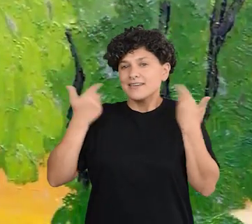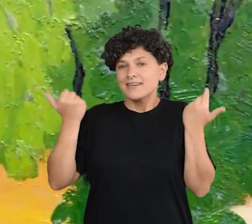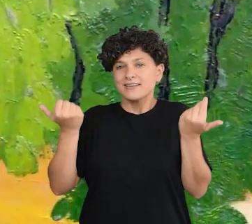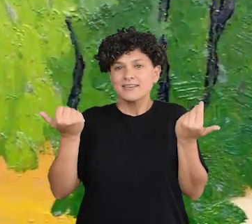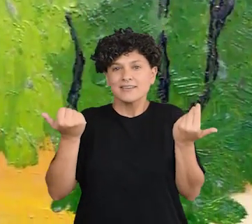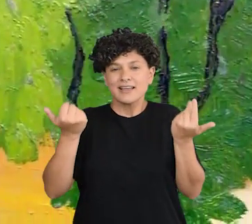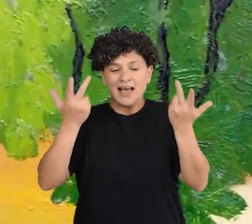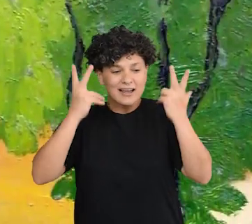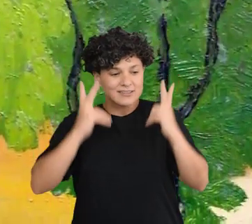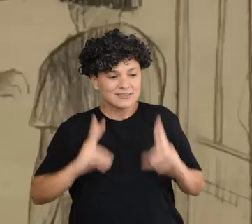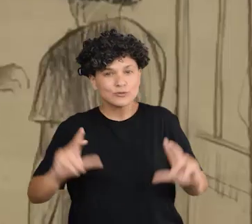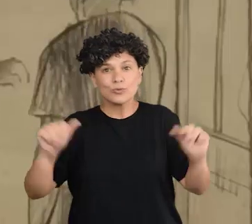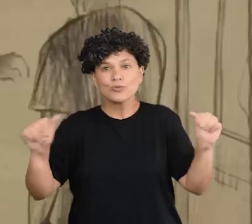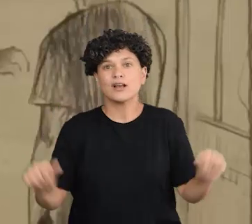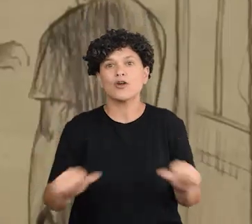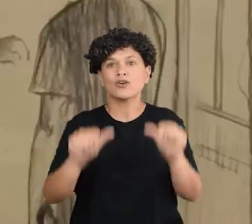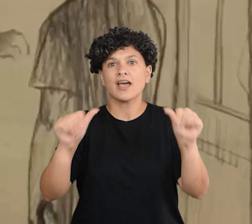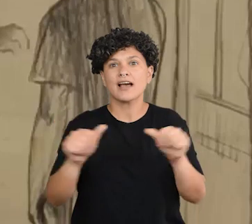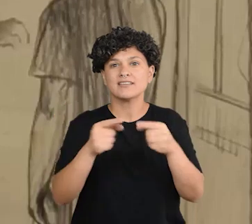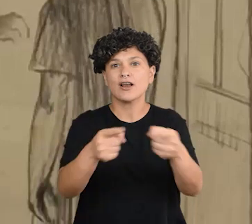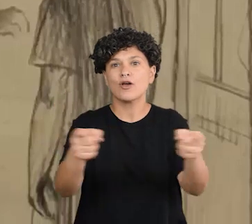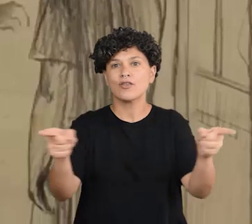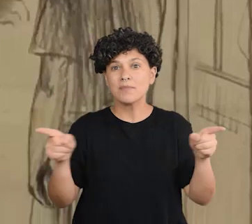aire, actitudes,